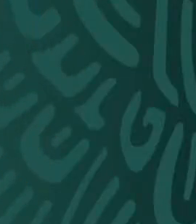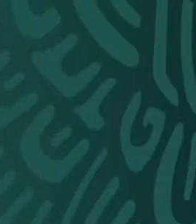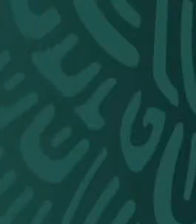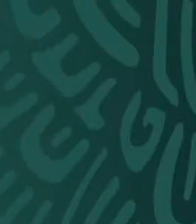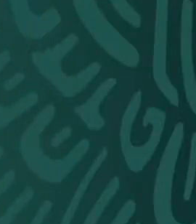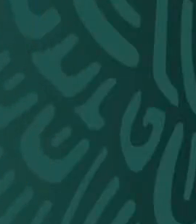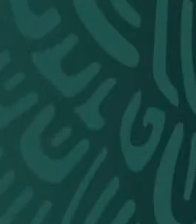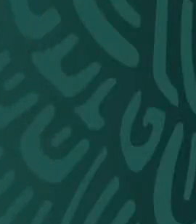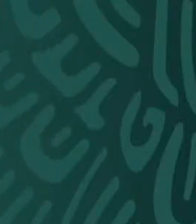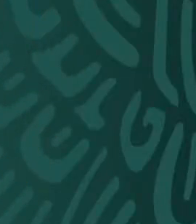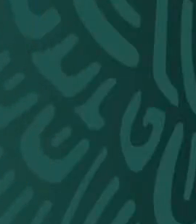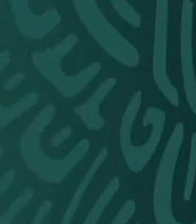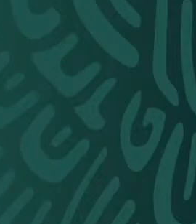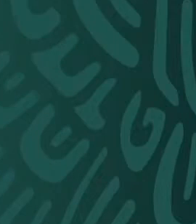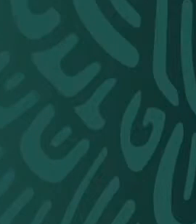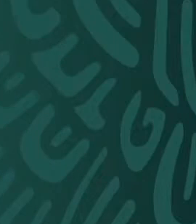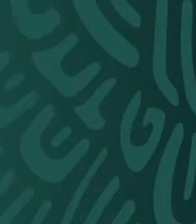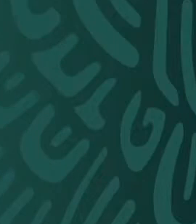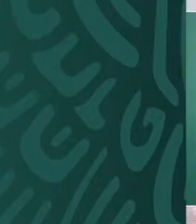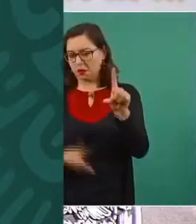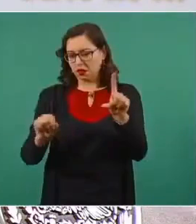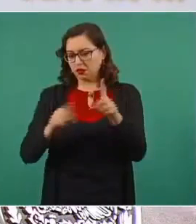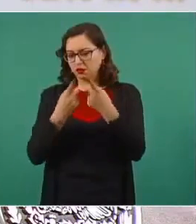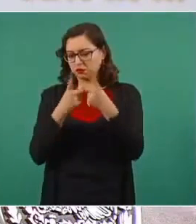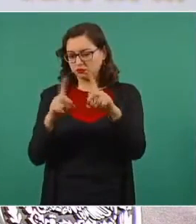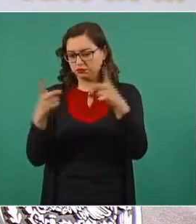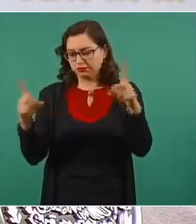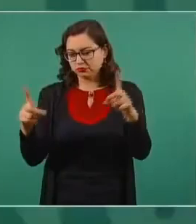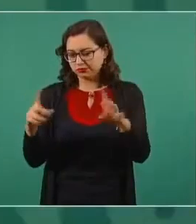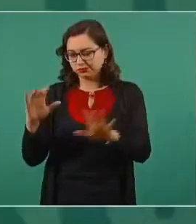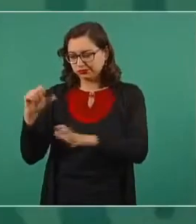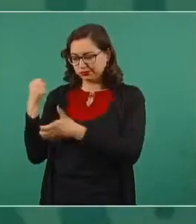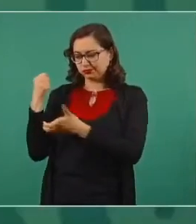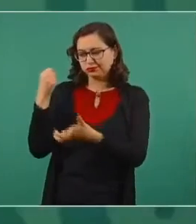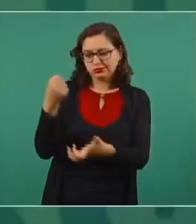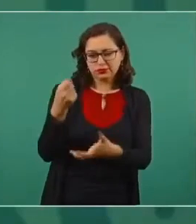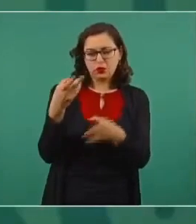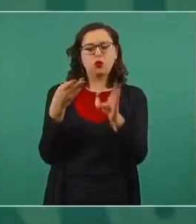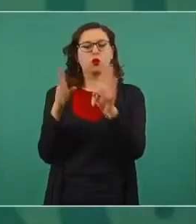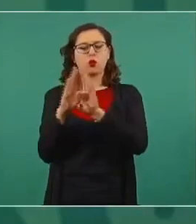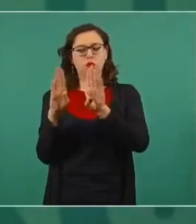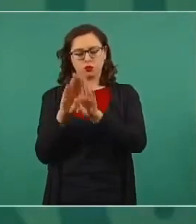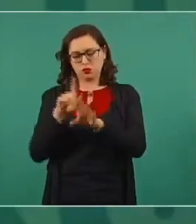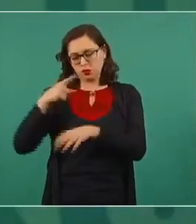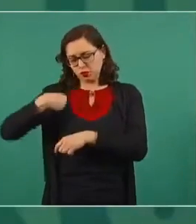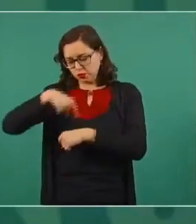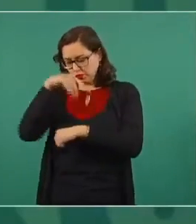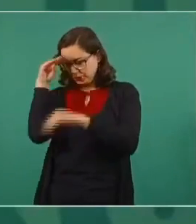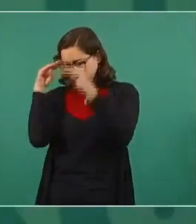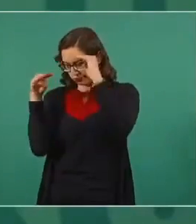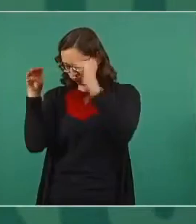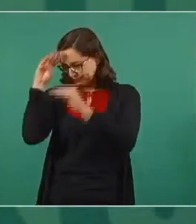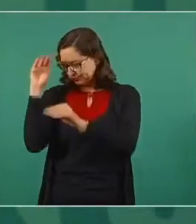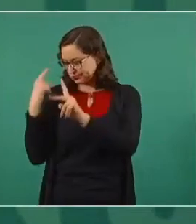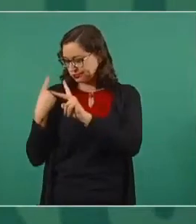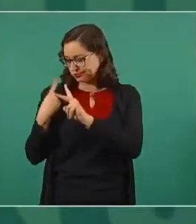y mejorar la situación de los mexicanos. En términos generales hay